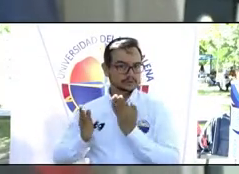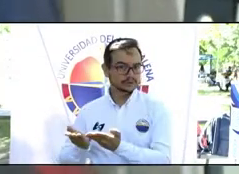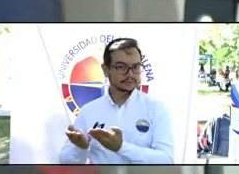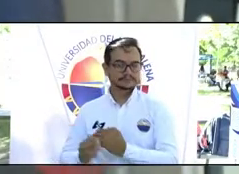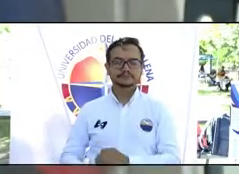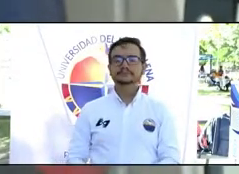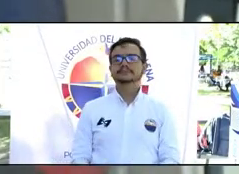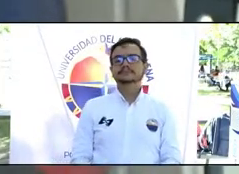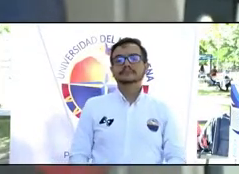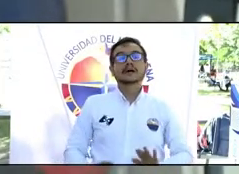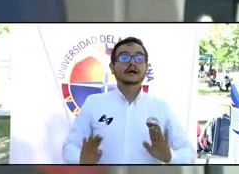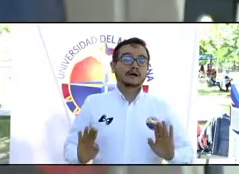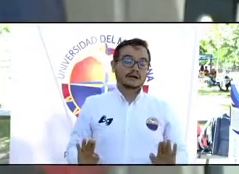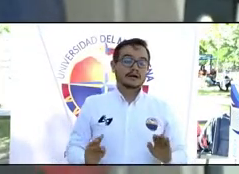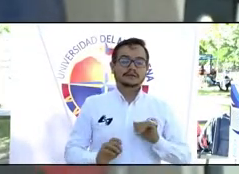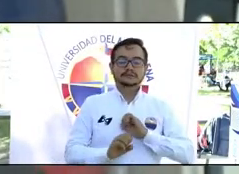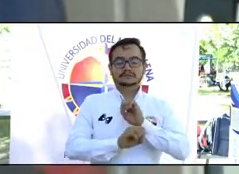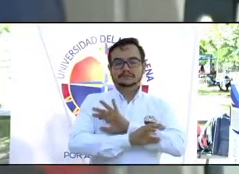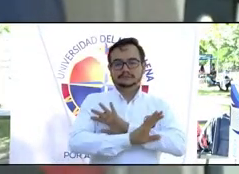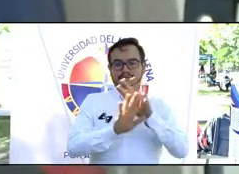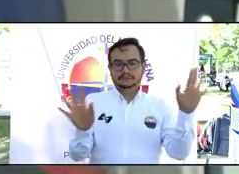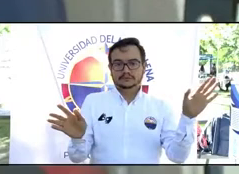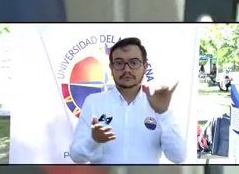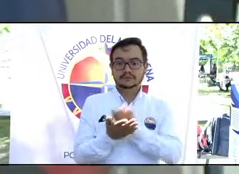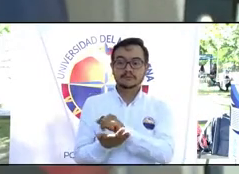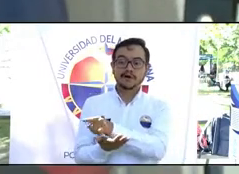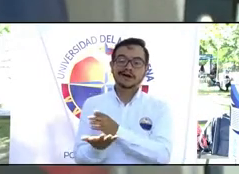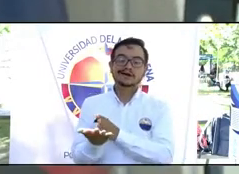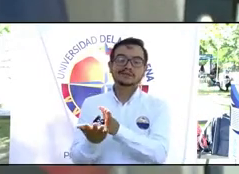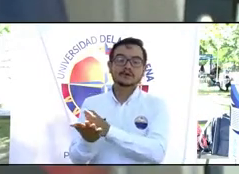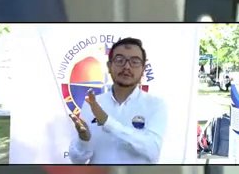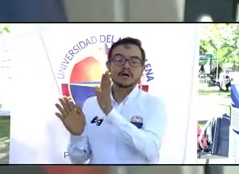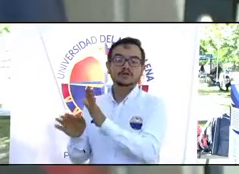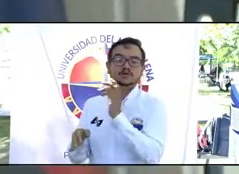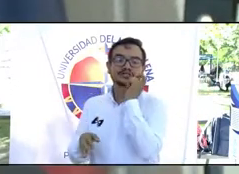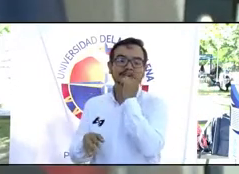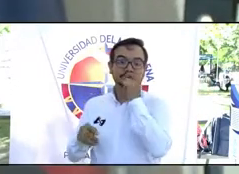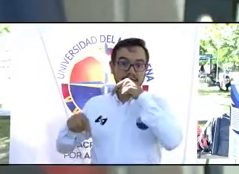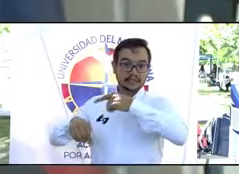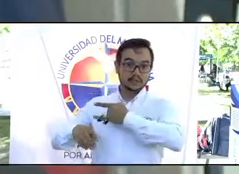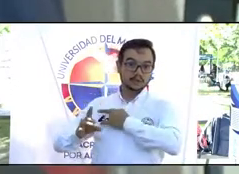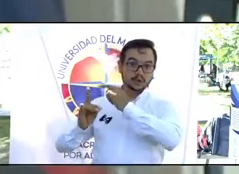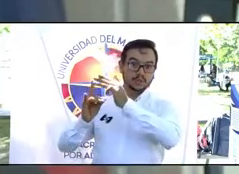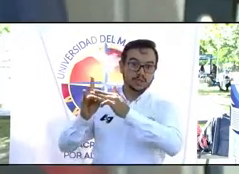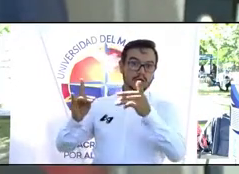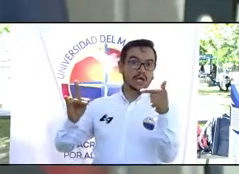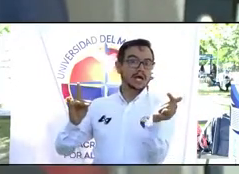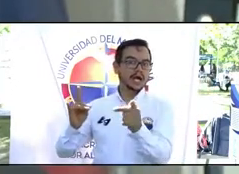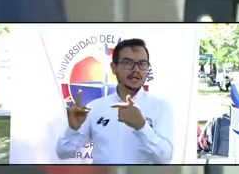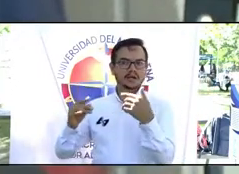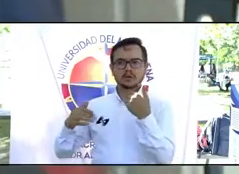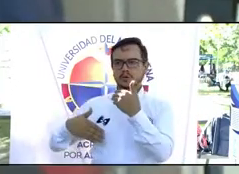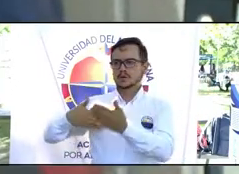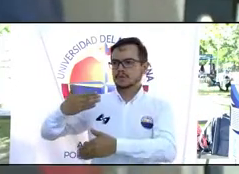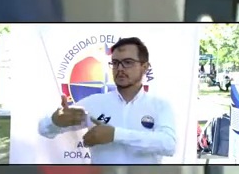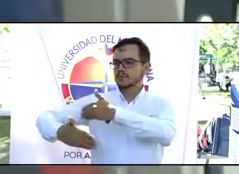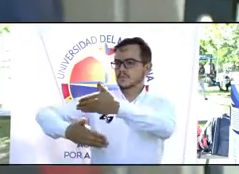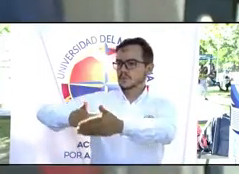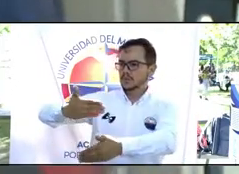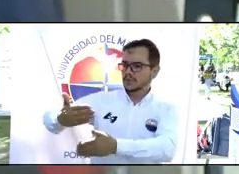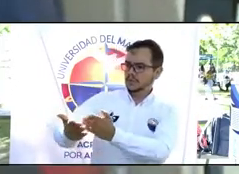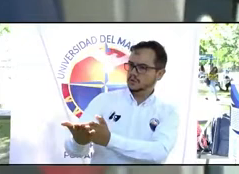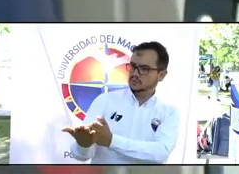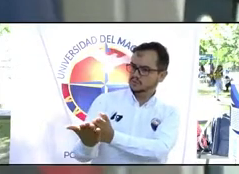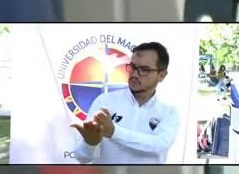Queda claramente establecido que el programa de odontología de la Universidad del Magdalena viene cumpliendo una labor educativa y